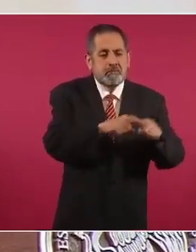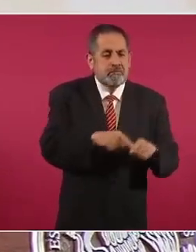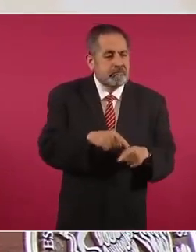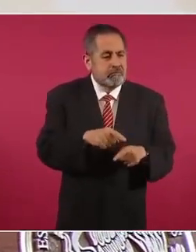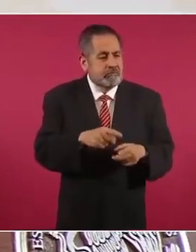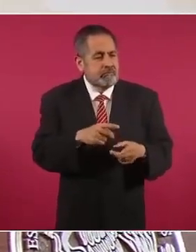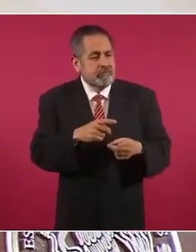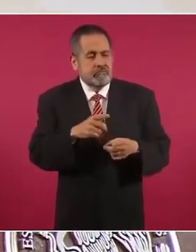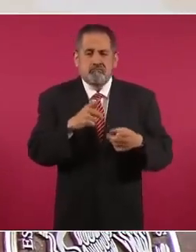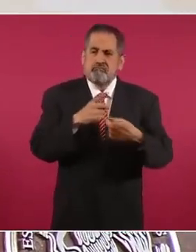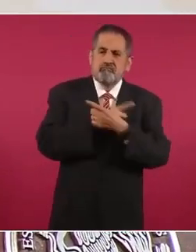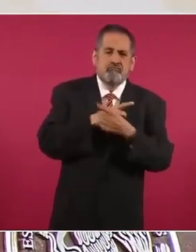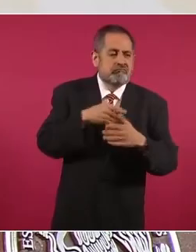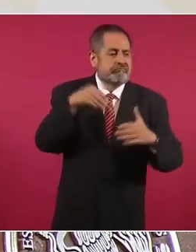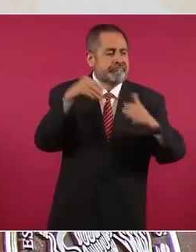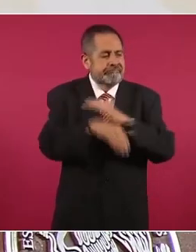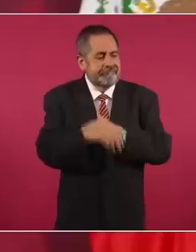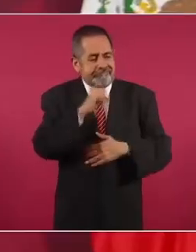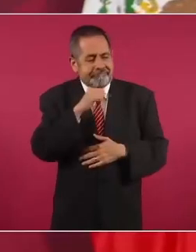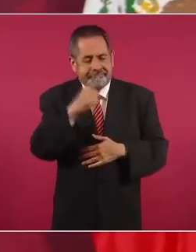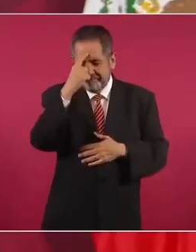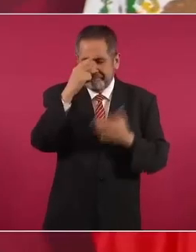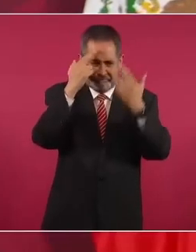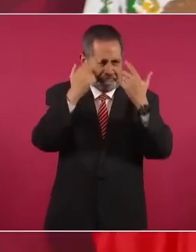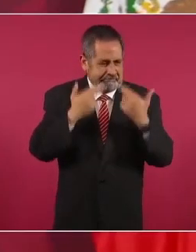moralmente derrotada.